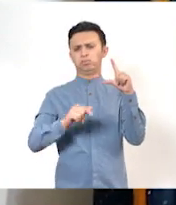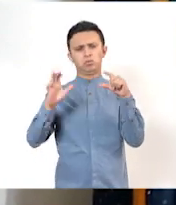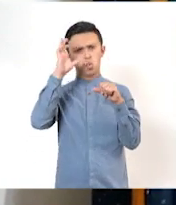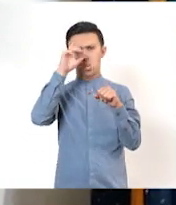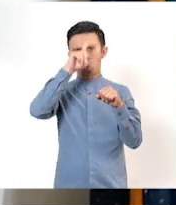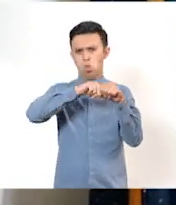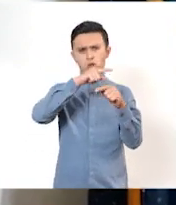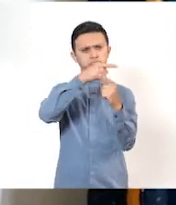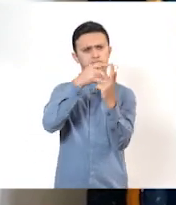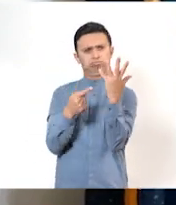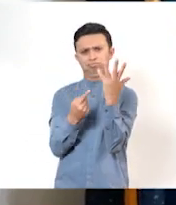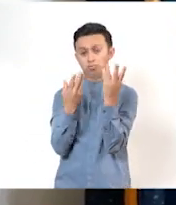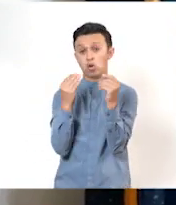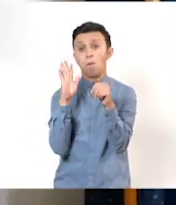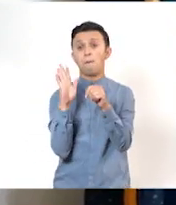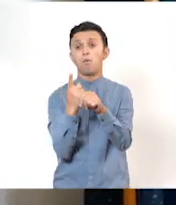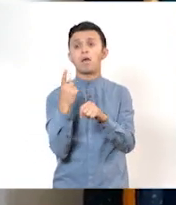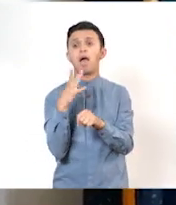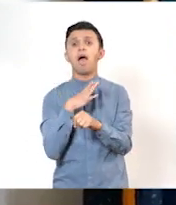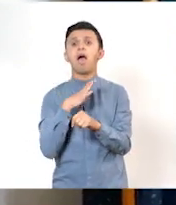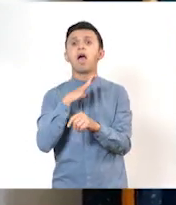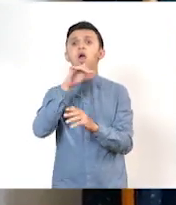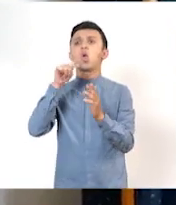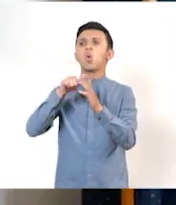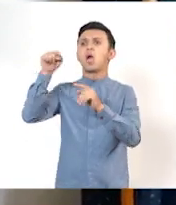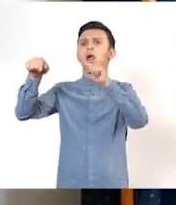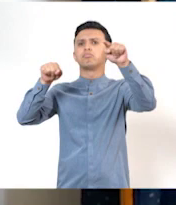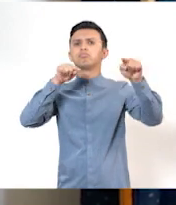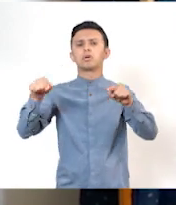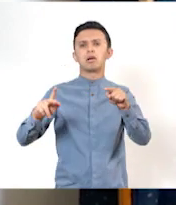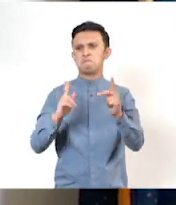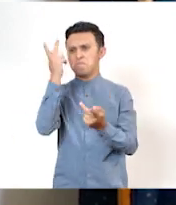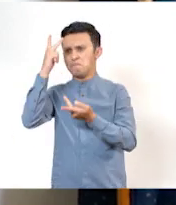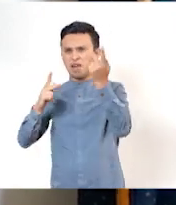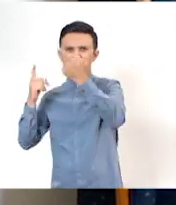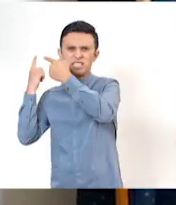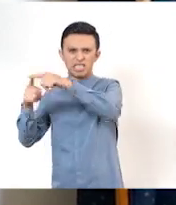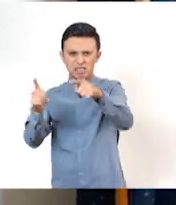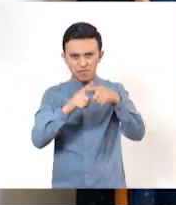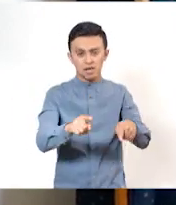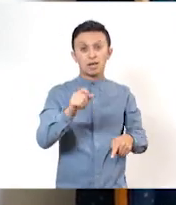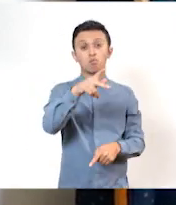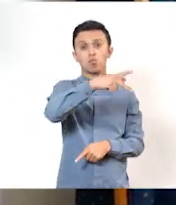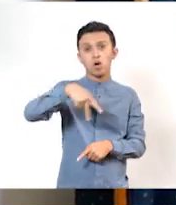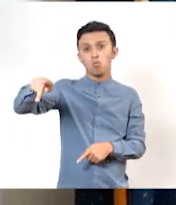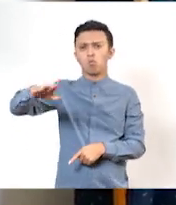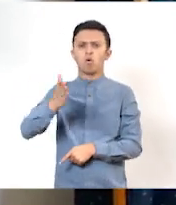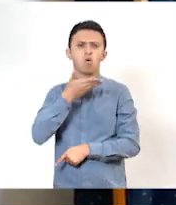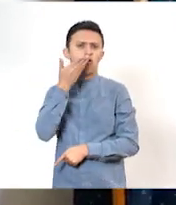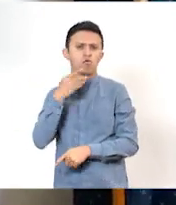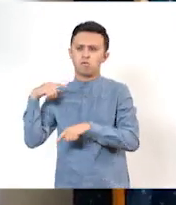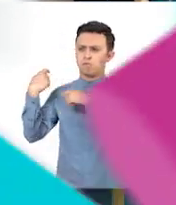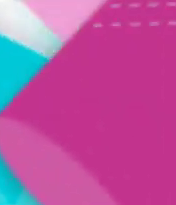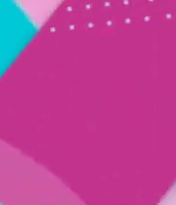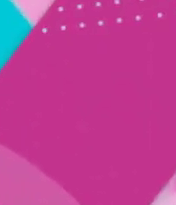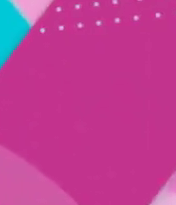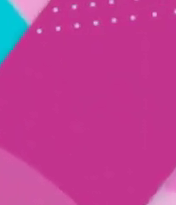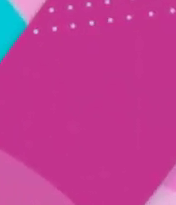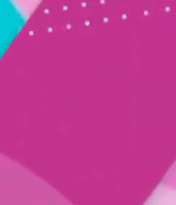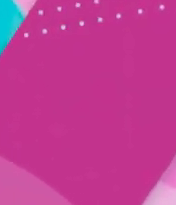con diversidad cultural porque tiene lugares de vegetación y pueblos con costumbres y tradiciones.